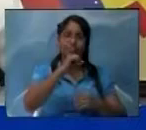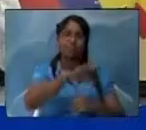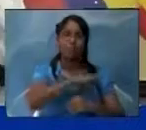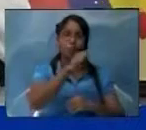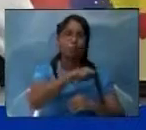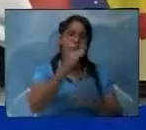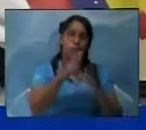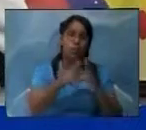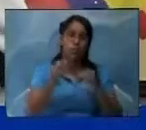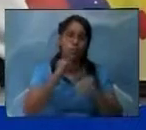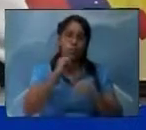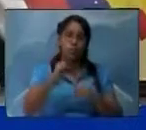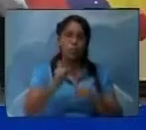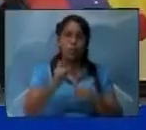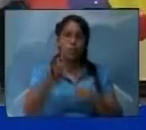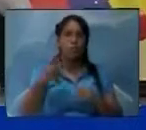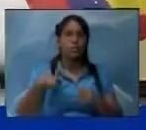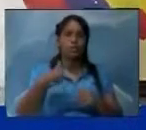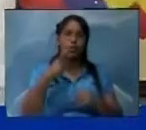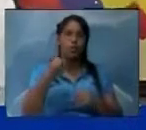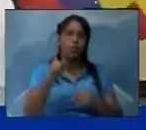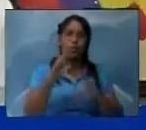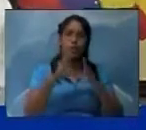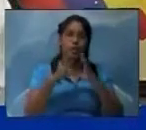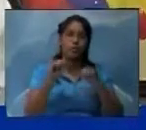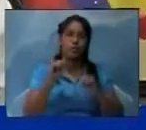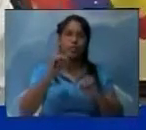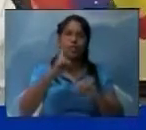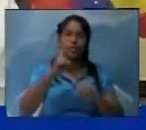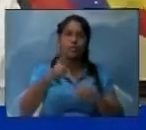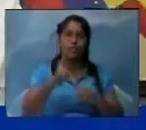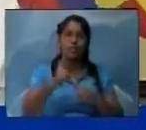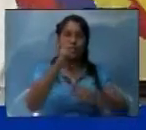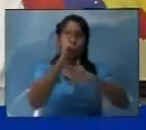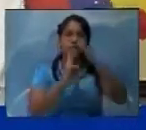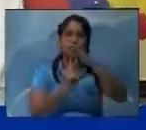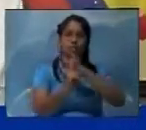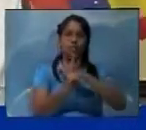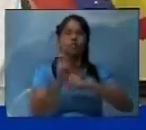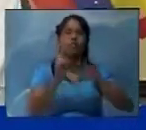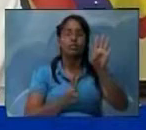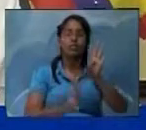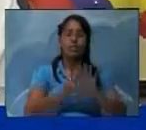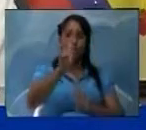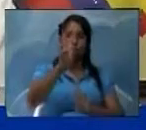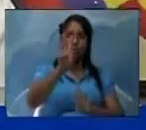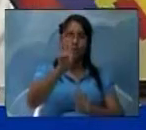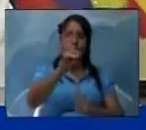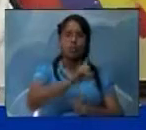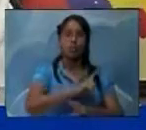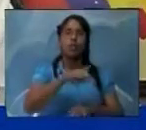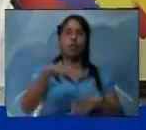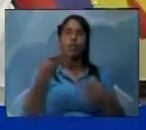lo reprenda. Amén. Aquí tenemos, amados hermanos, en el versículo 12,